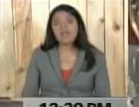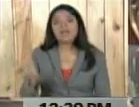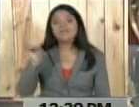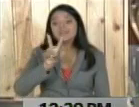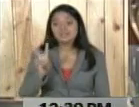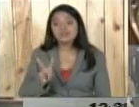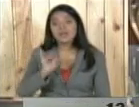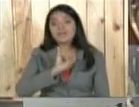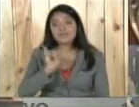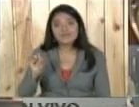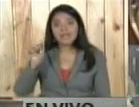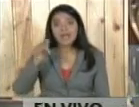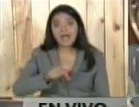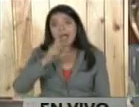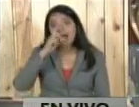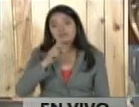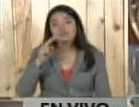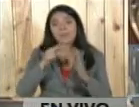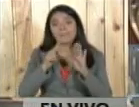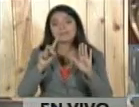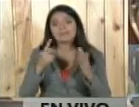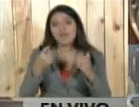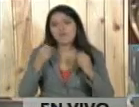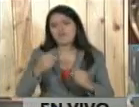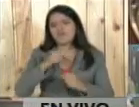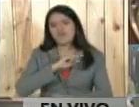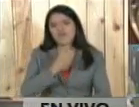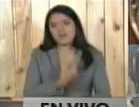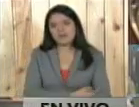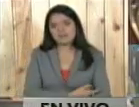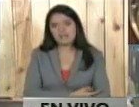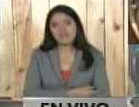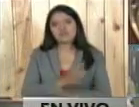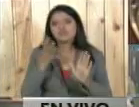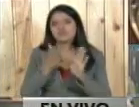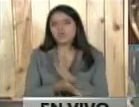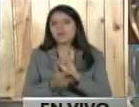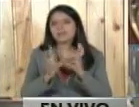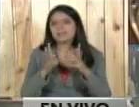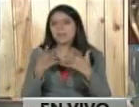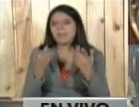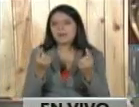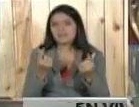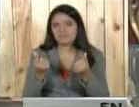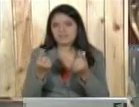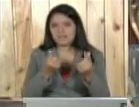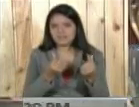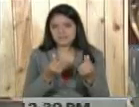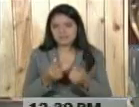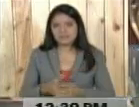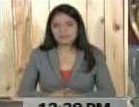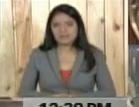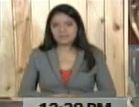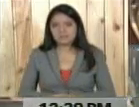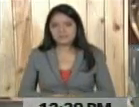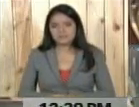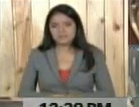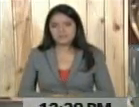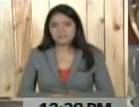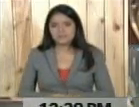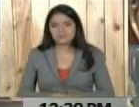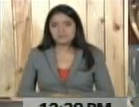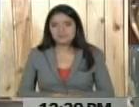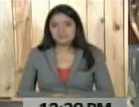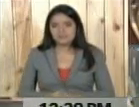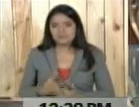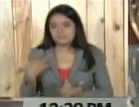año 2016 más fuerte desde el punto de vista financiero. En los últimos 18, 20 meses,